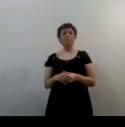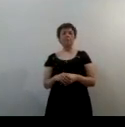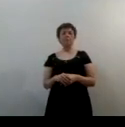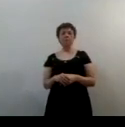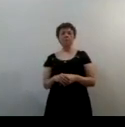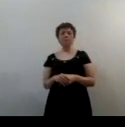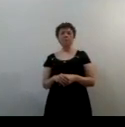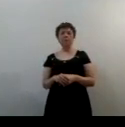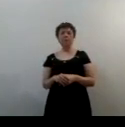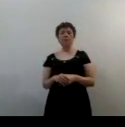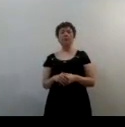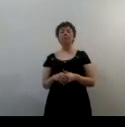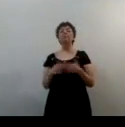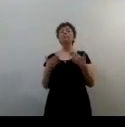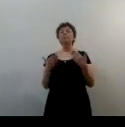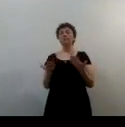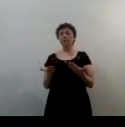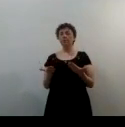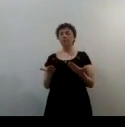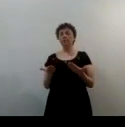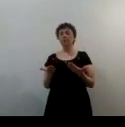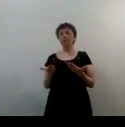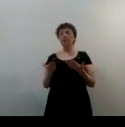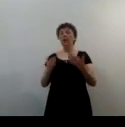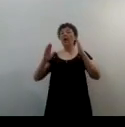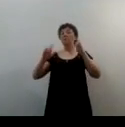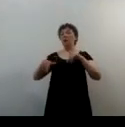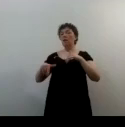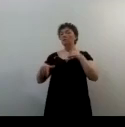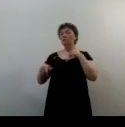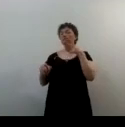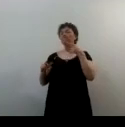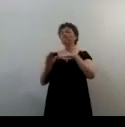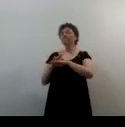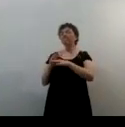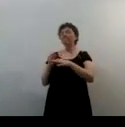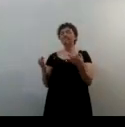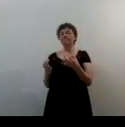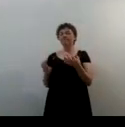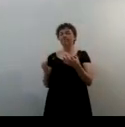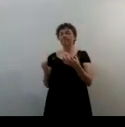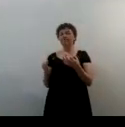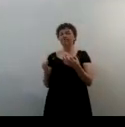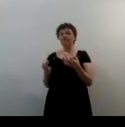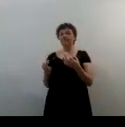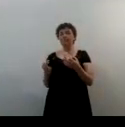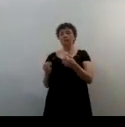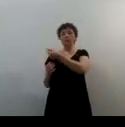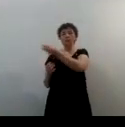Y claro, aquí pues me lo he dejado para el final, pero he visto muchas preguntas